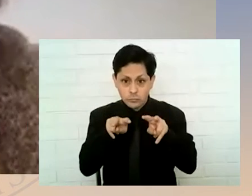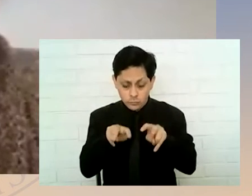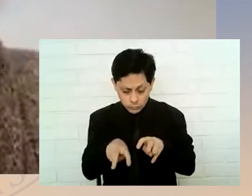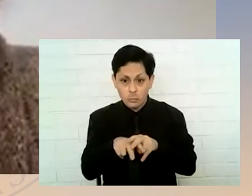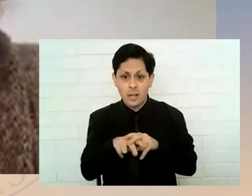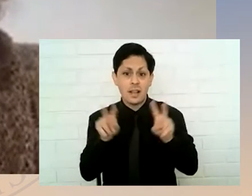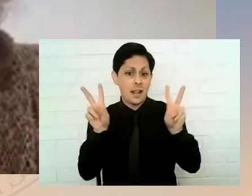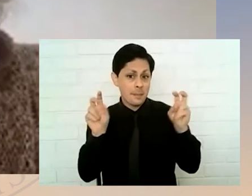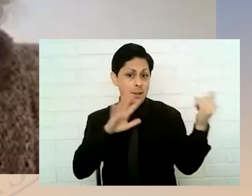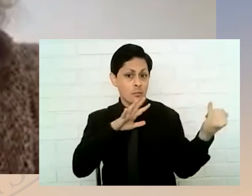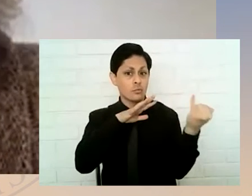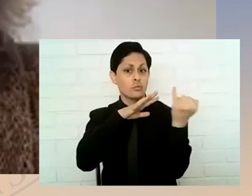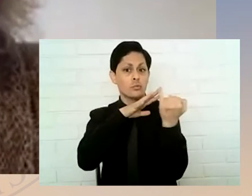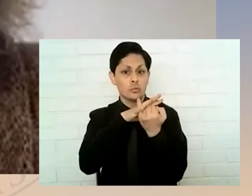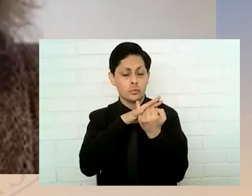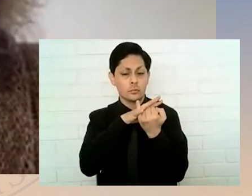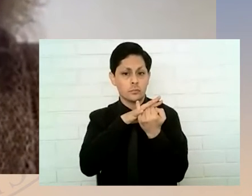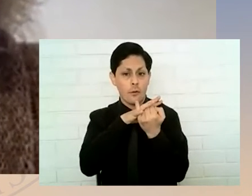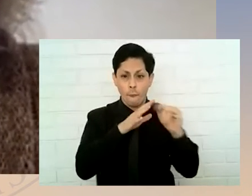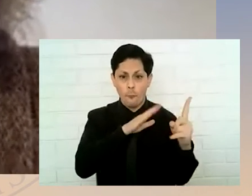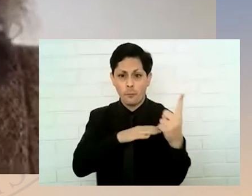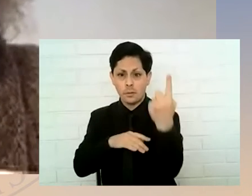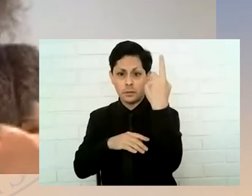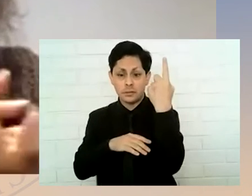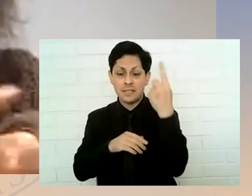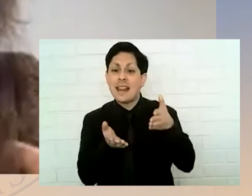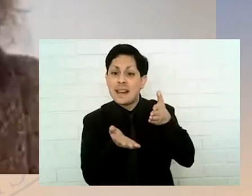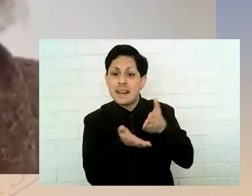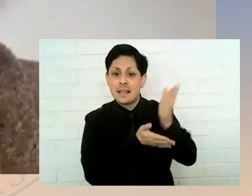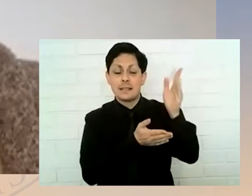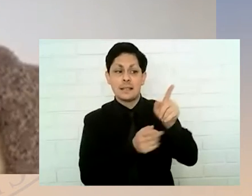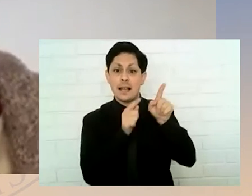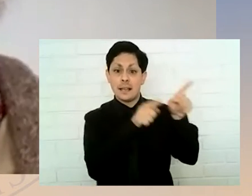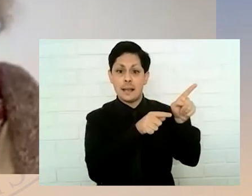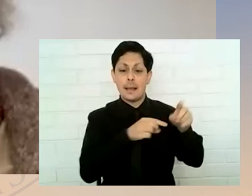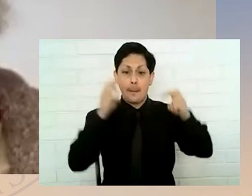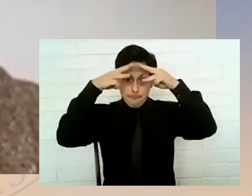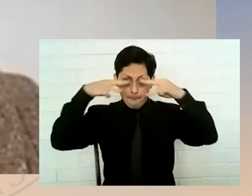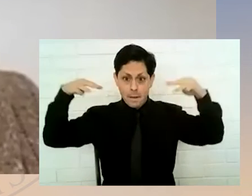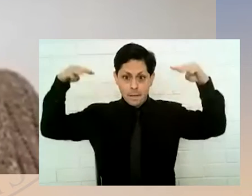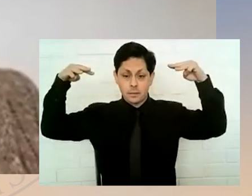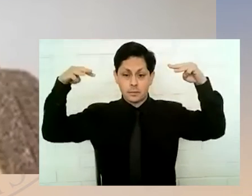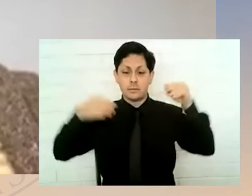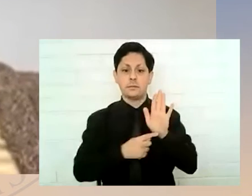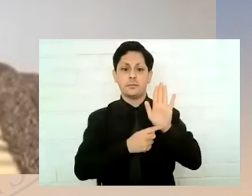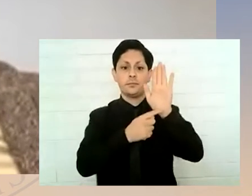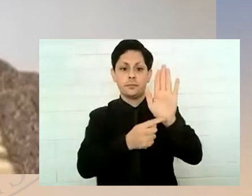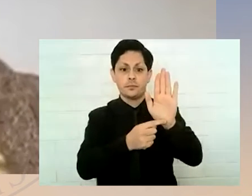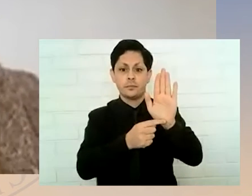inclusión, que fundamentalmente surge en México y que aquí tenemos a su representante, que es Sardel,